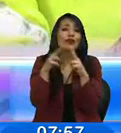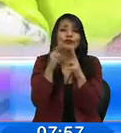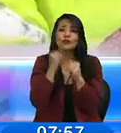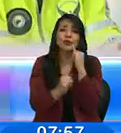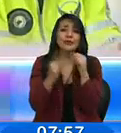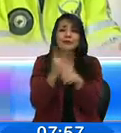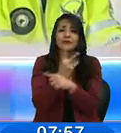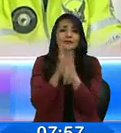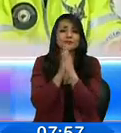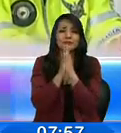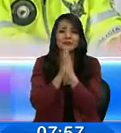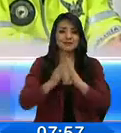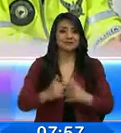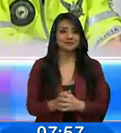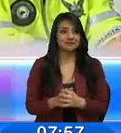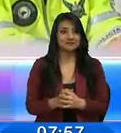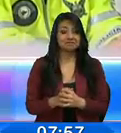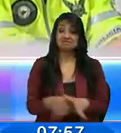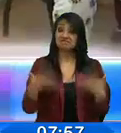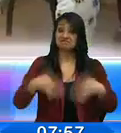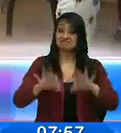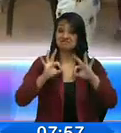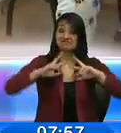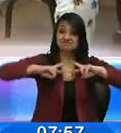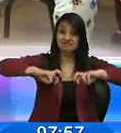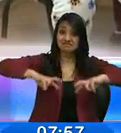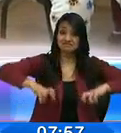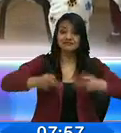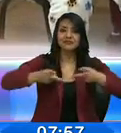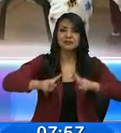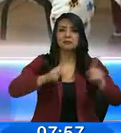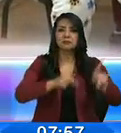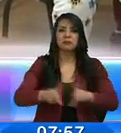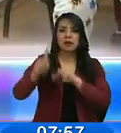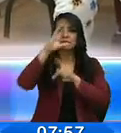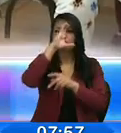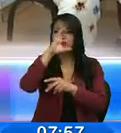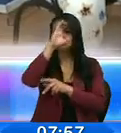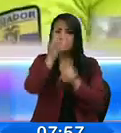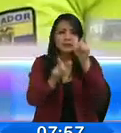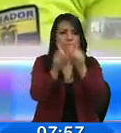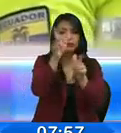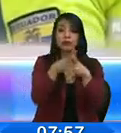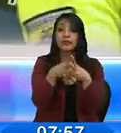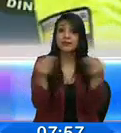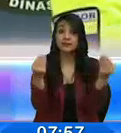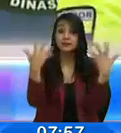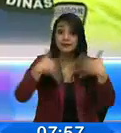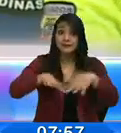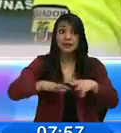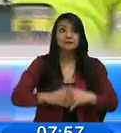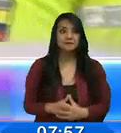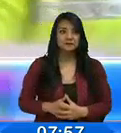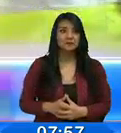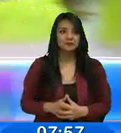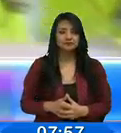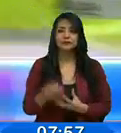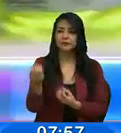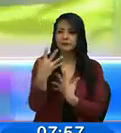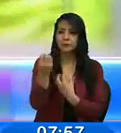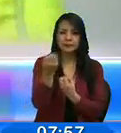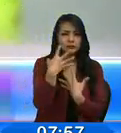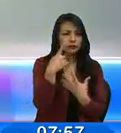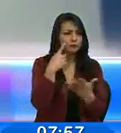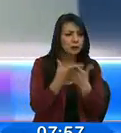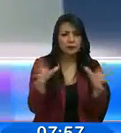vez. Mediante una eficaz investigación y la aplicación del protocolo de búsqueda de personas desaparecidas, a través de recolección de